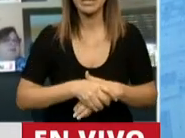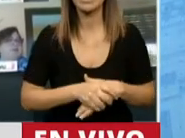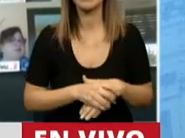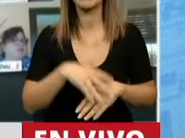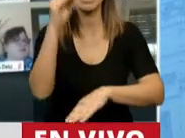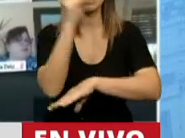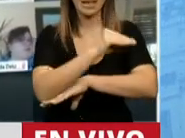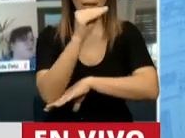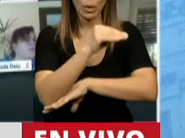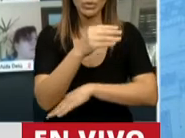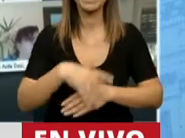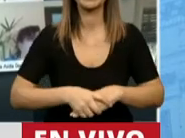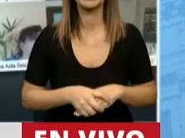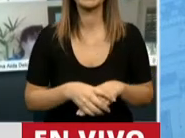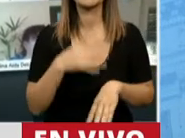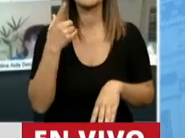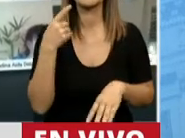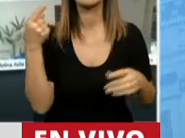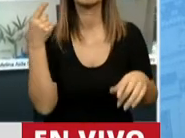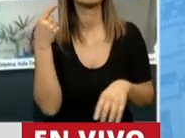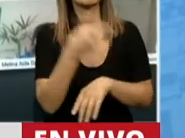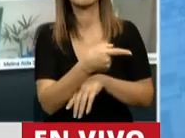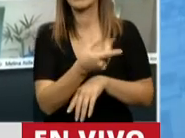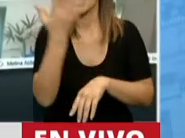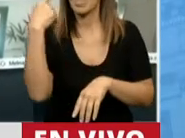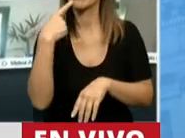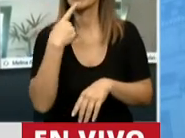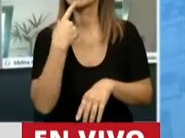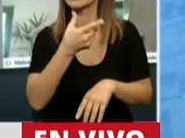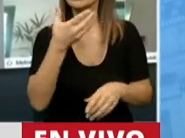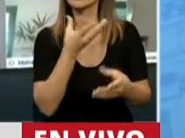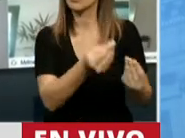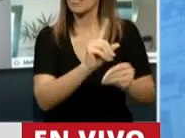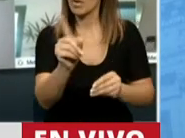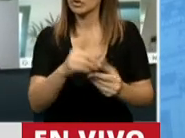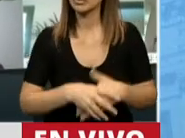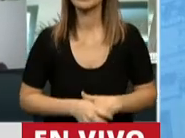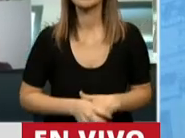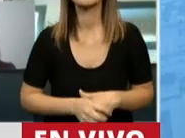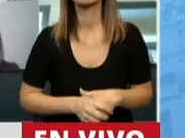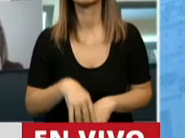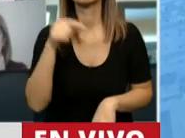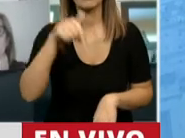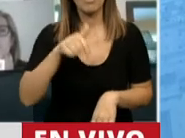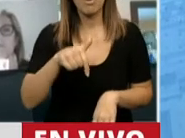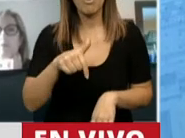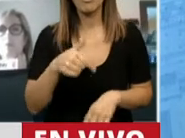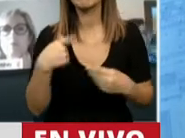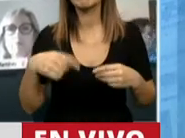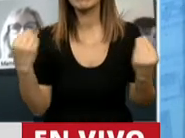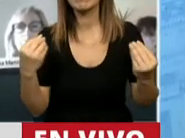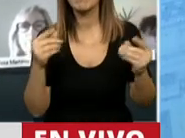la provincia de Santa Cruz, se opuso a su aprobación. Hoy estamos tratando una ampliación de aquel